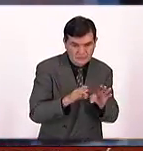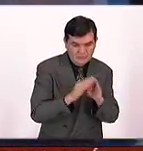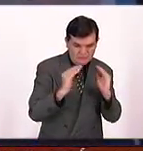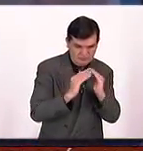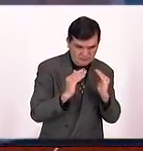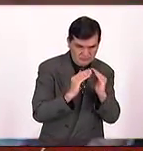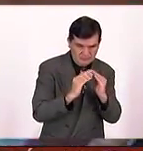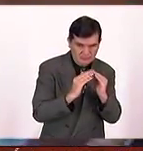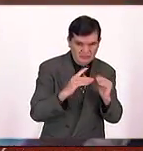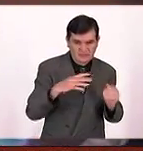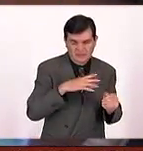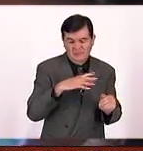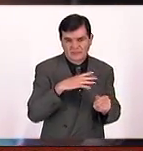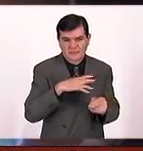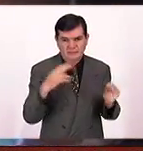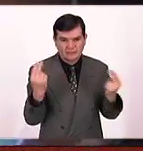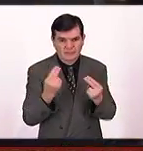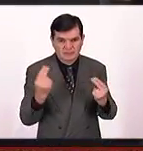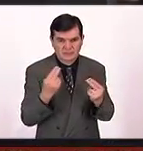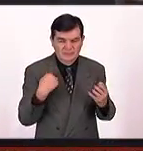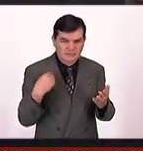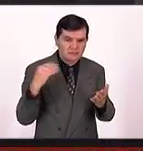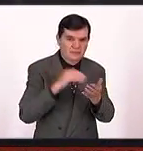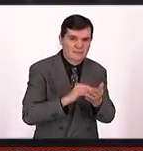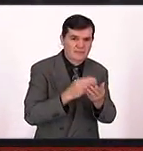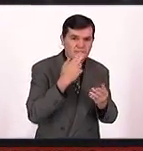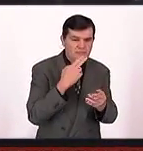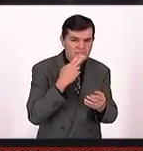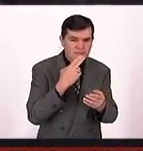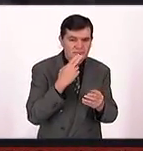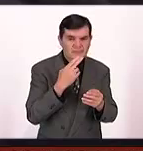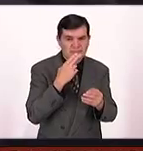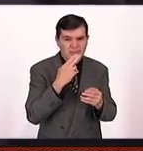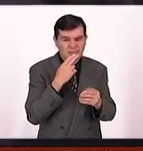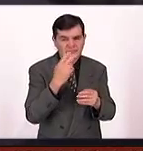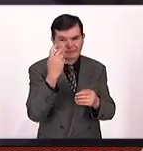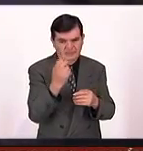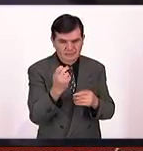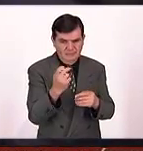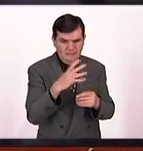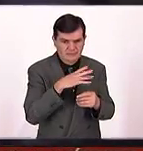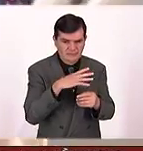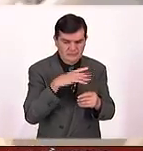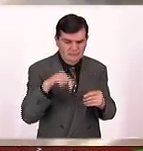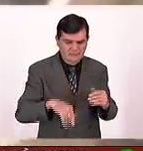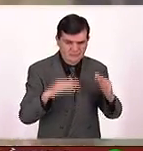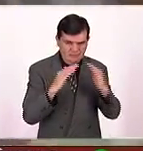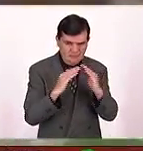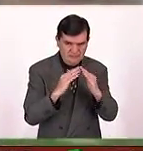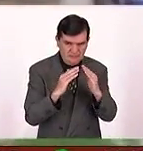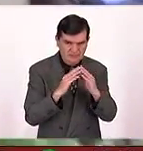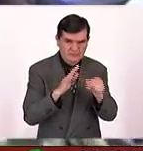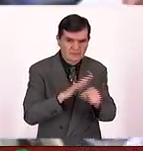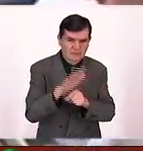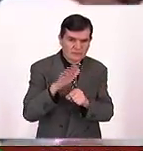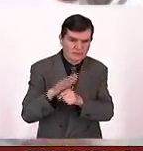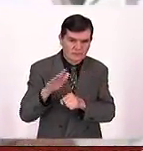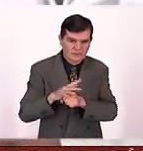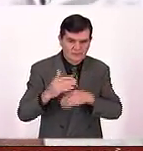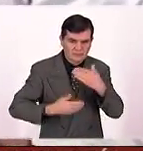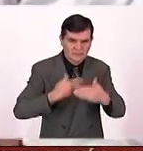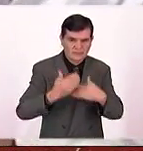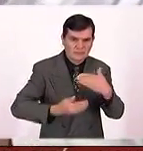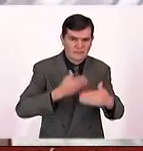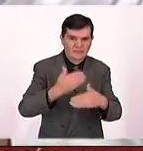casa, pues entonces tenemos que saber pues cómo funciona esto que hay en nuestra casa y cuáles son los